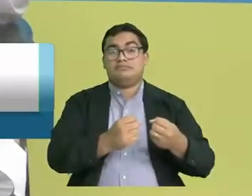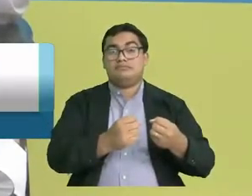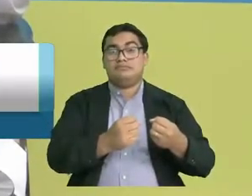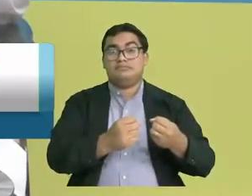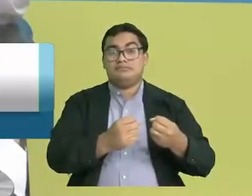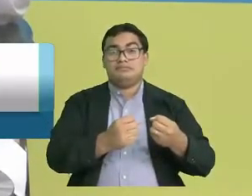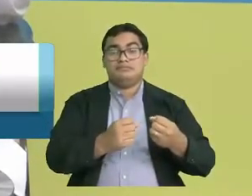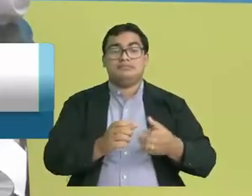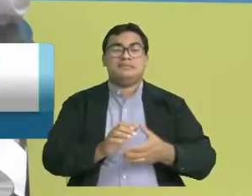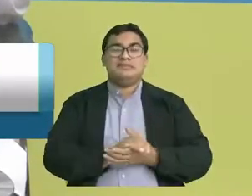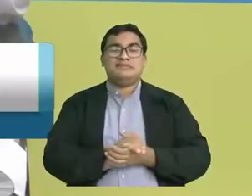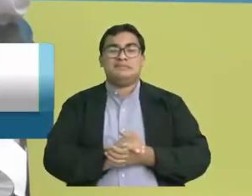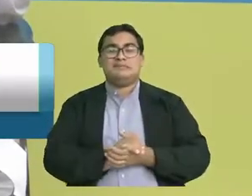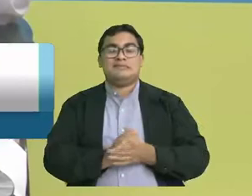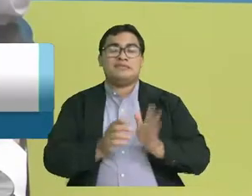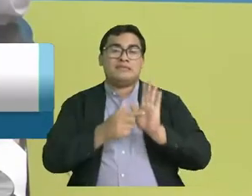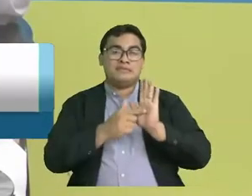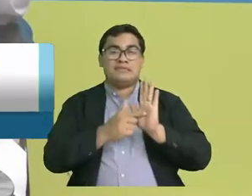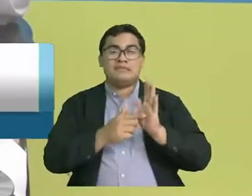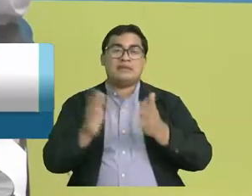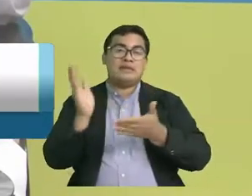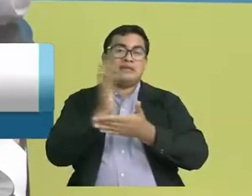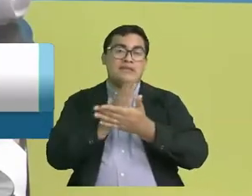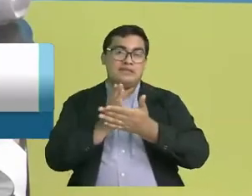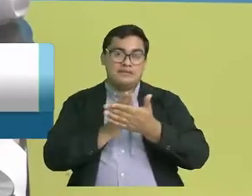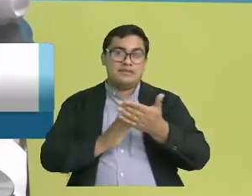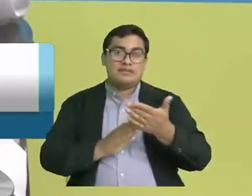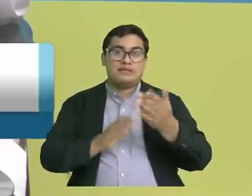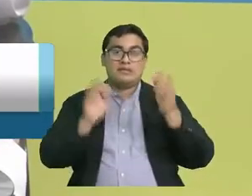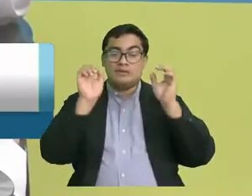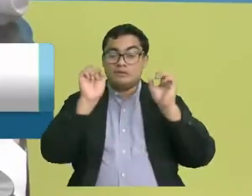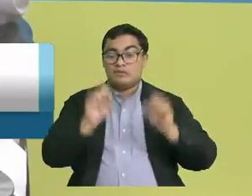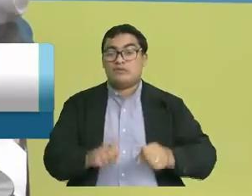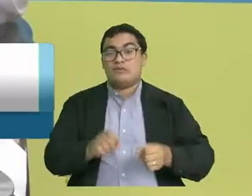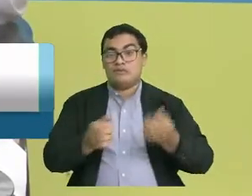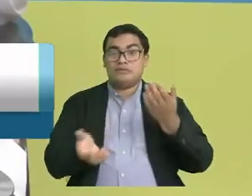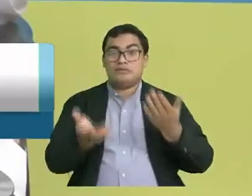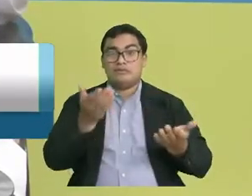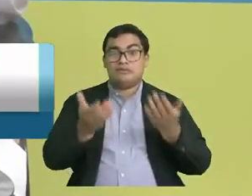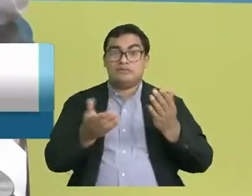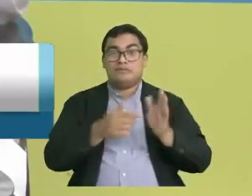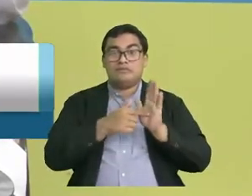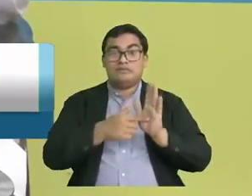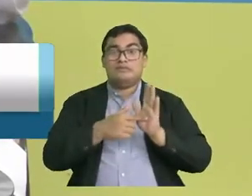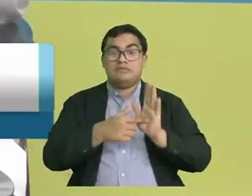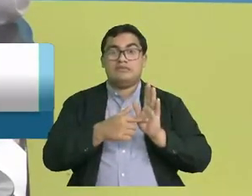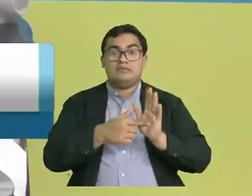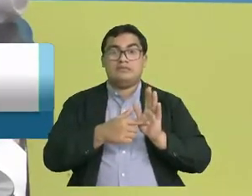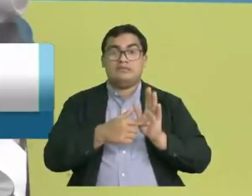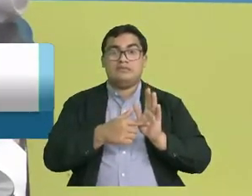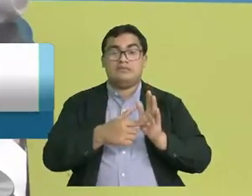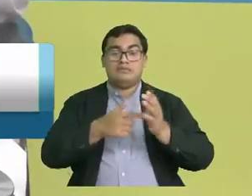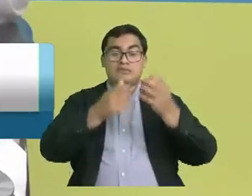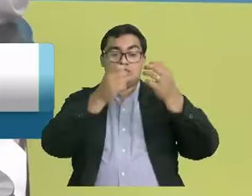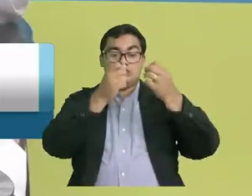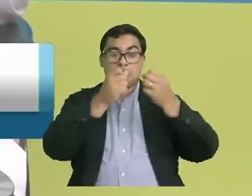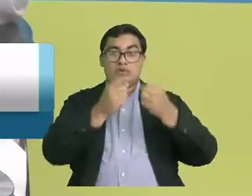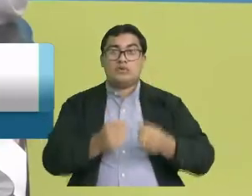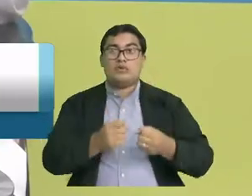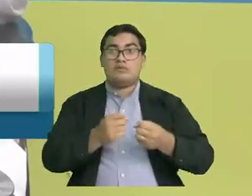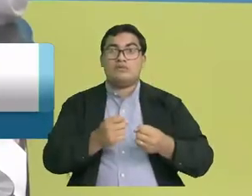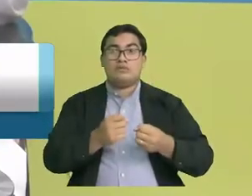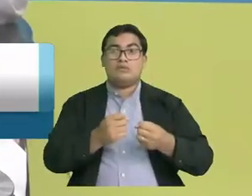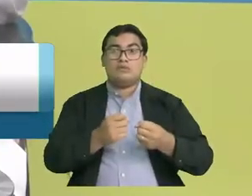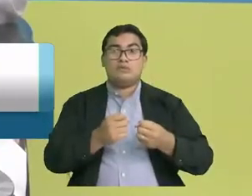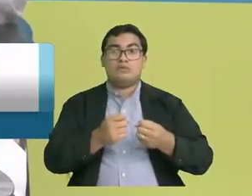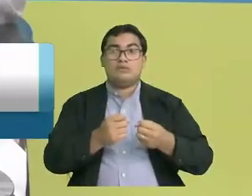Entonces, algunas veces puede ocurrir que un varón, esto solo pasa